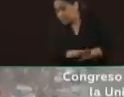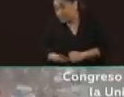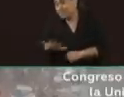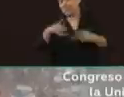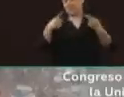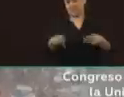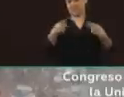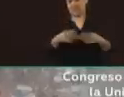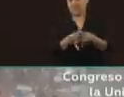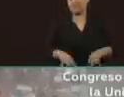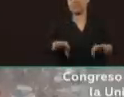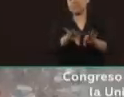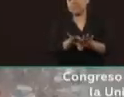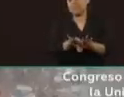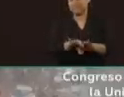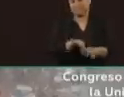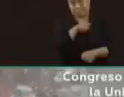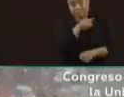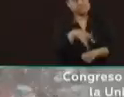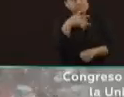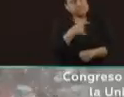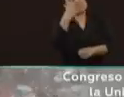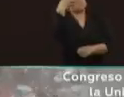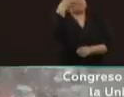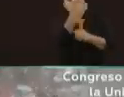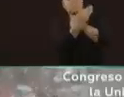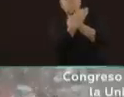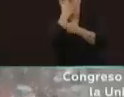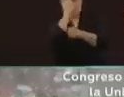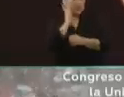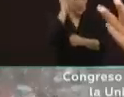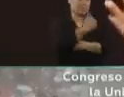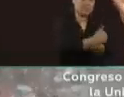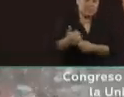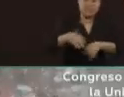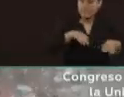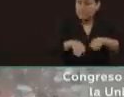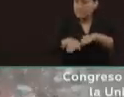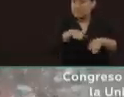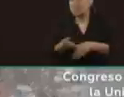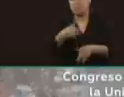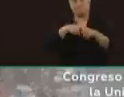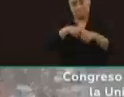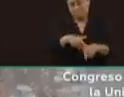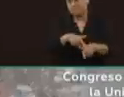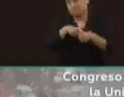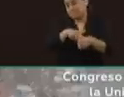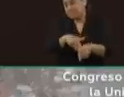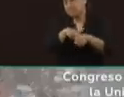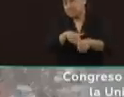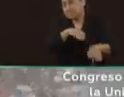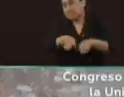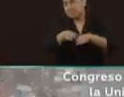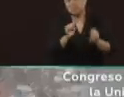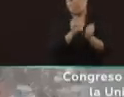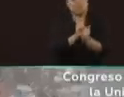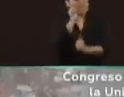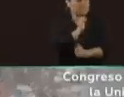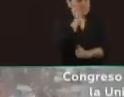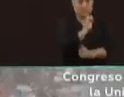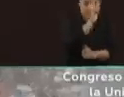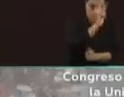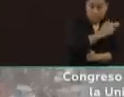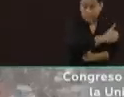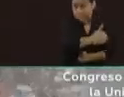su gente. Que estas palabras nos guíen en nuestro trabajo diario y que nunca perdamos de vista la dignidad de